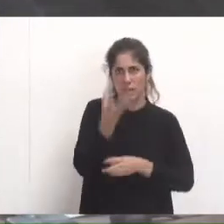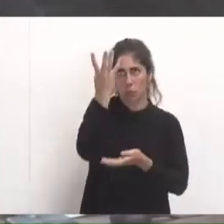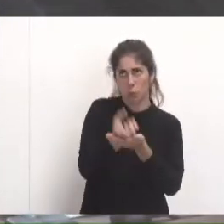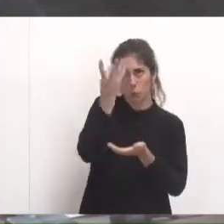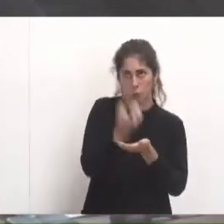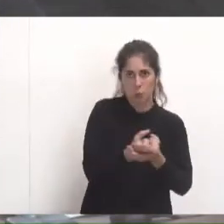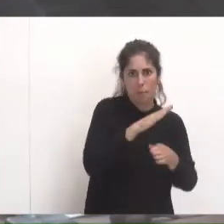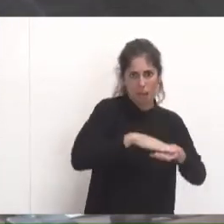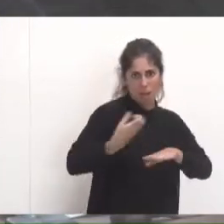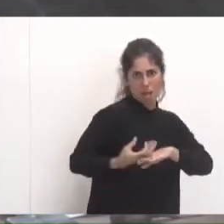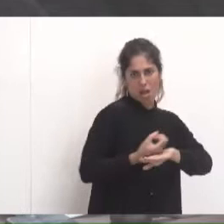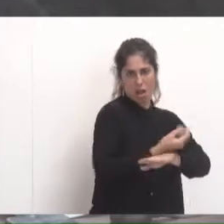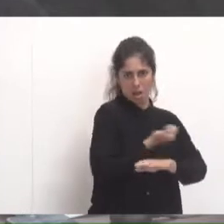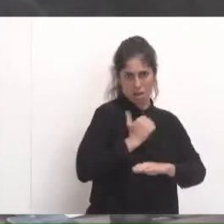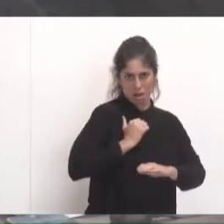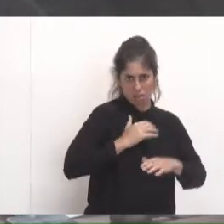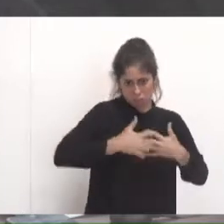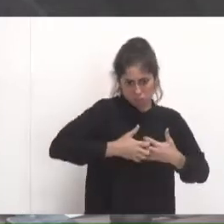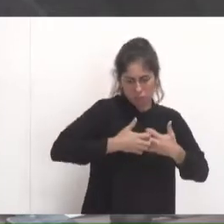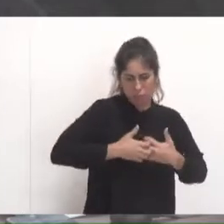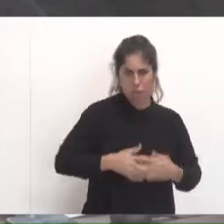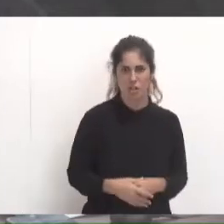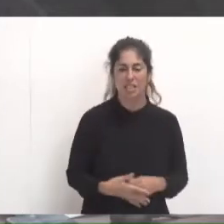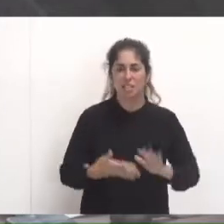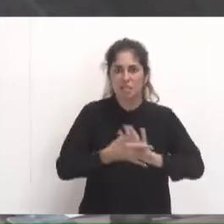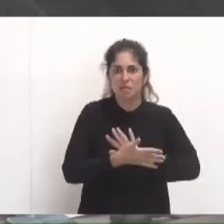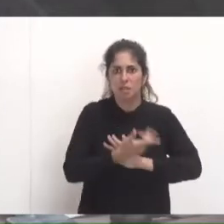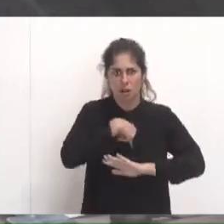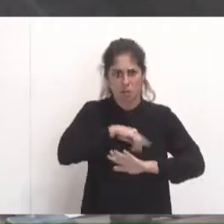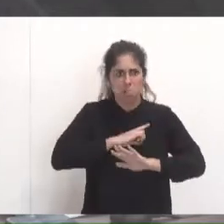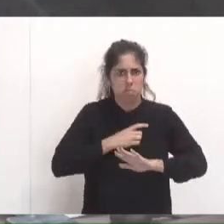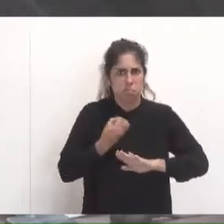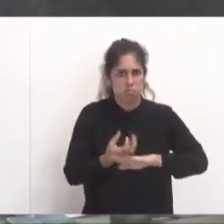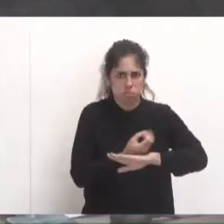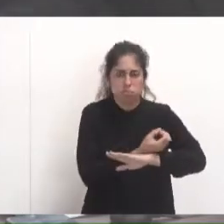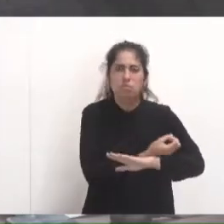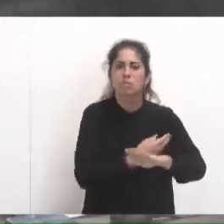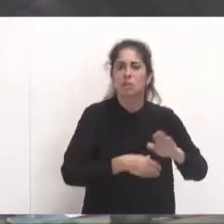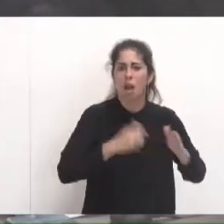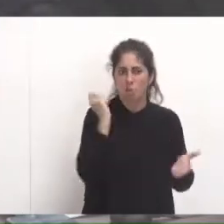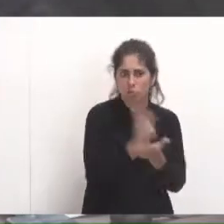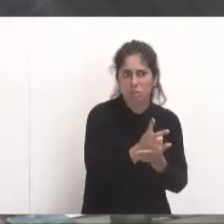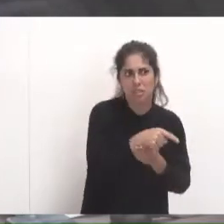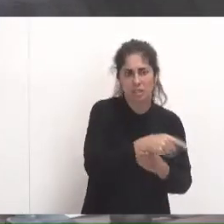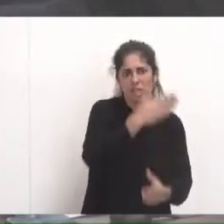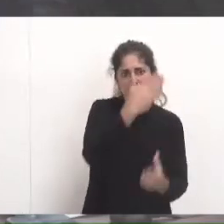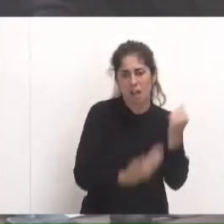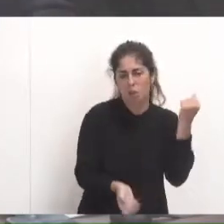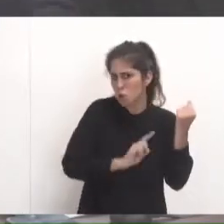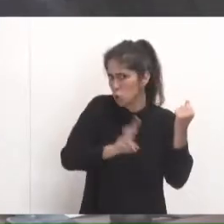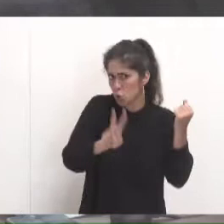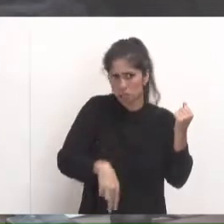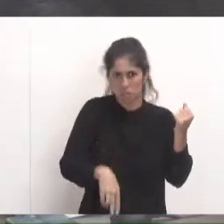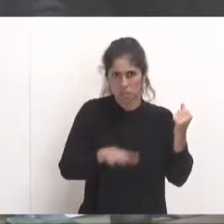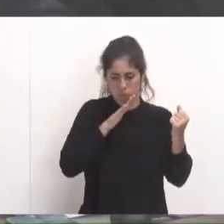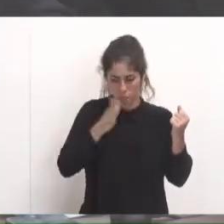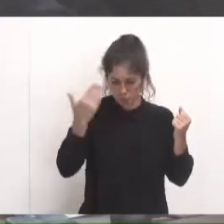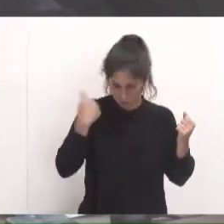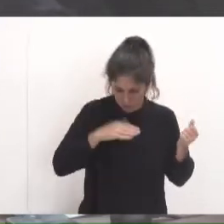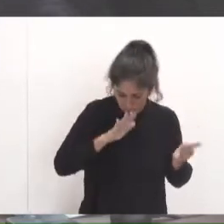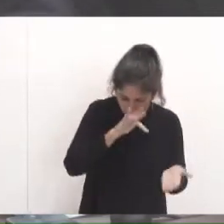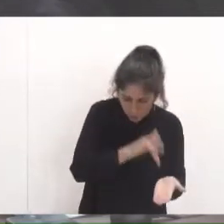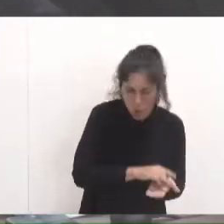nos equivocamos seguir apostando por los trenes. Y no nos equivocamos porque lo hemos apostado ya en el PIOT, en el